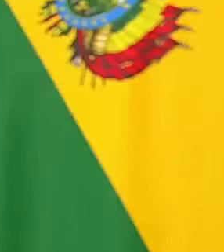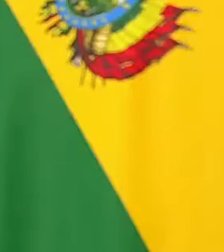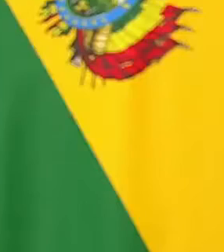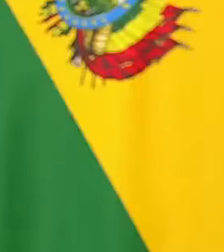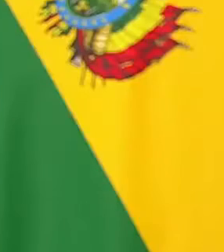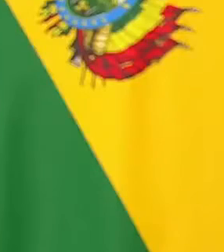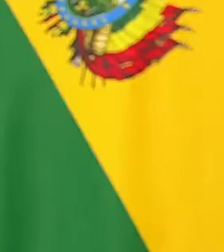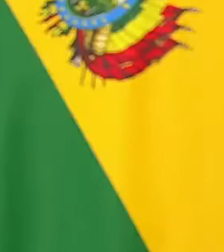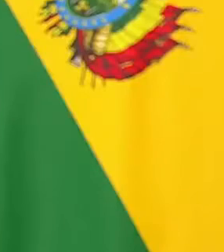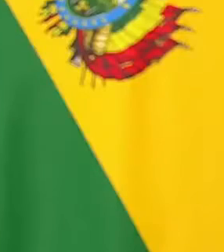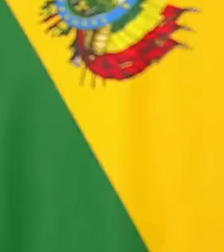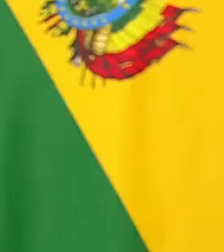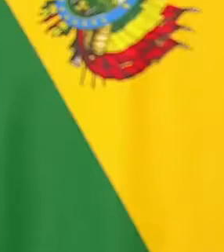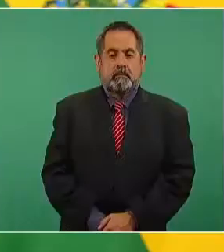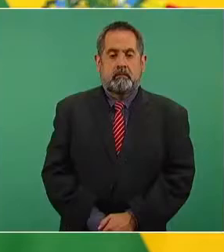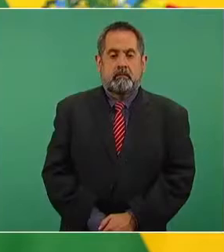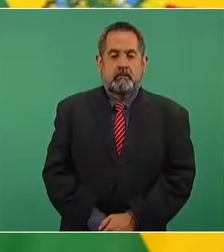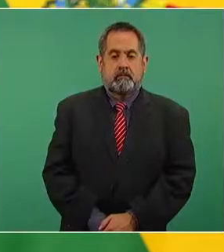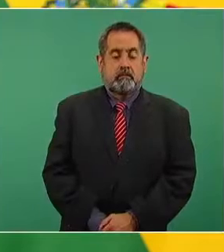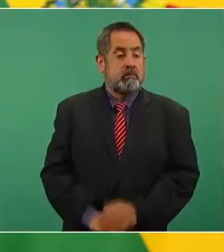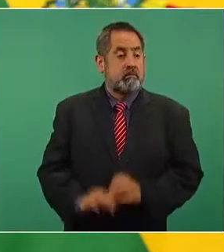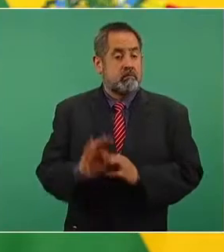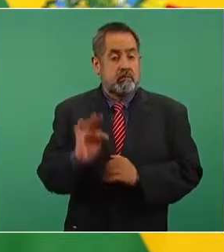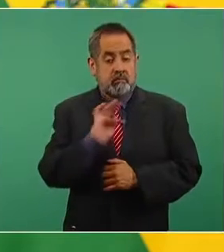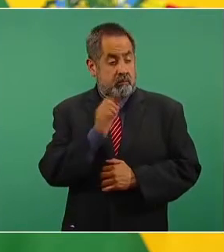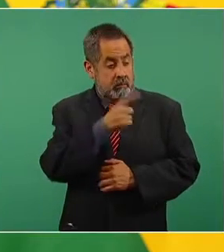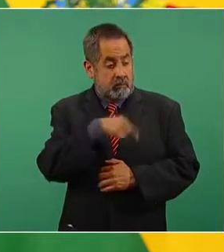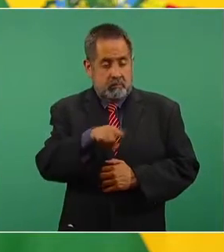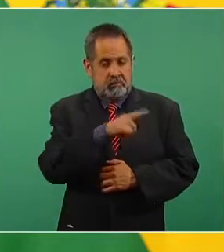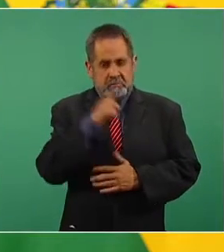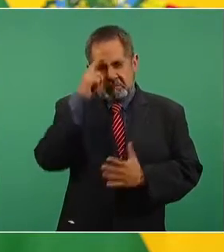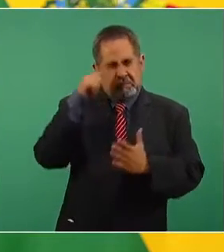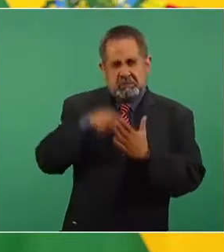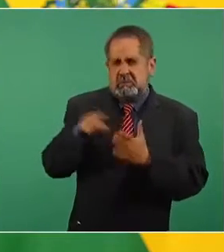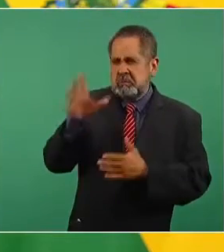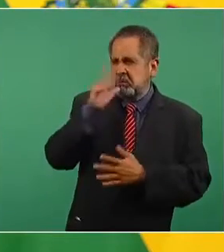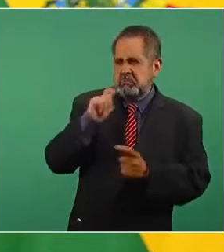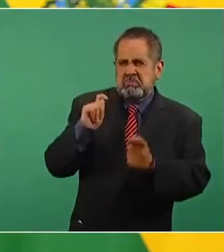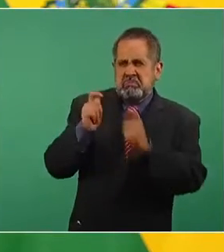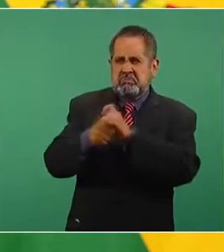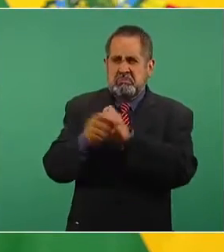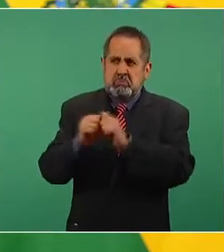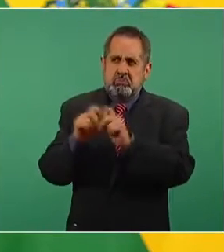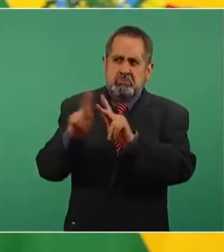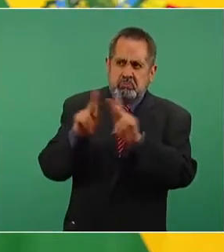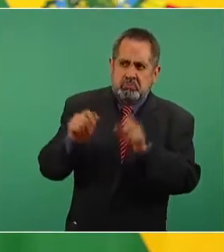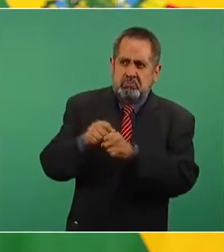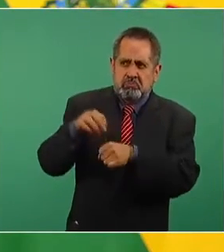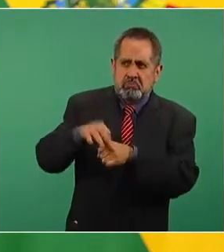se podía llevar a cabo una transformación por la vía pacífica y por la vía electoral,